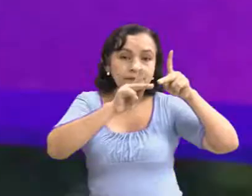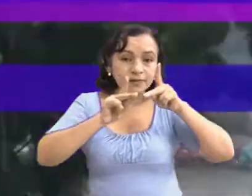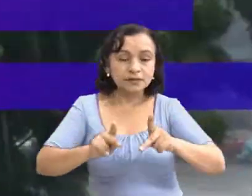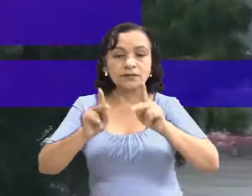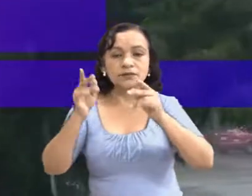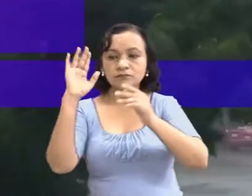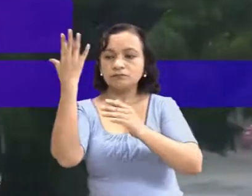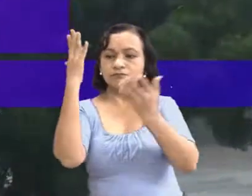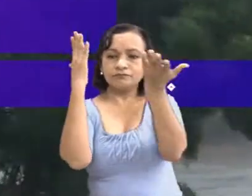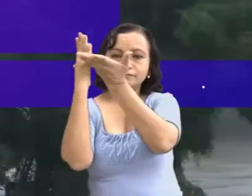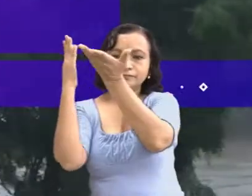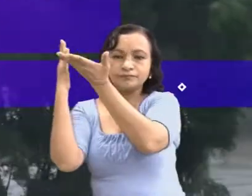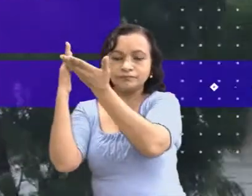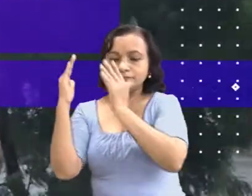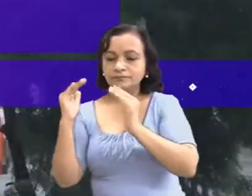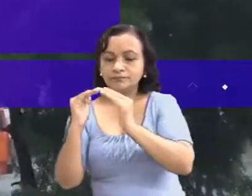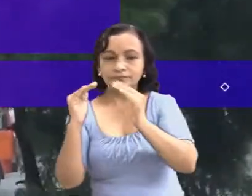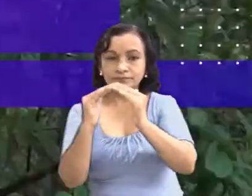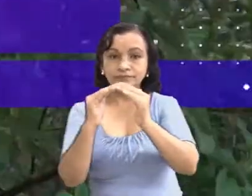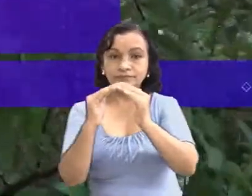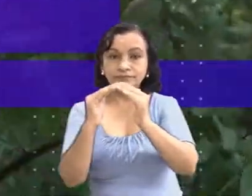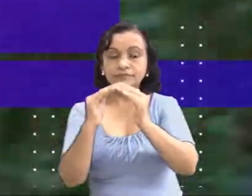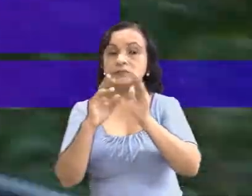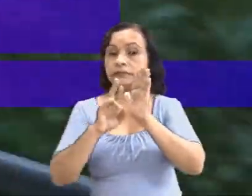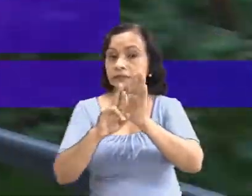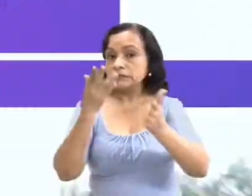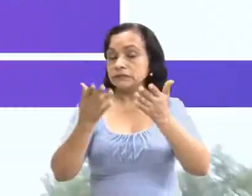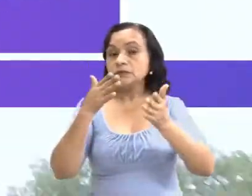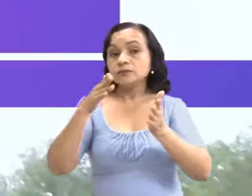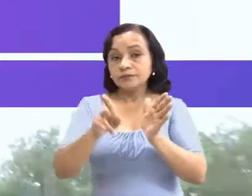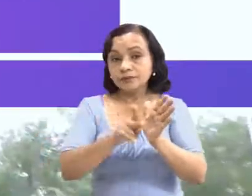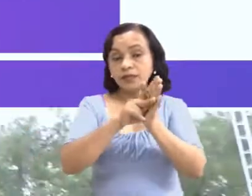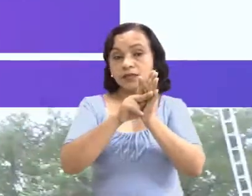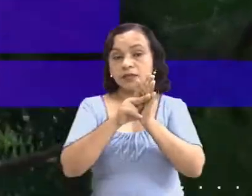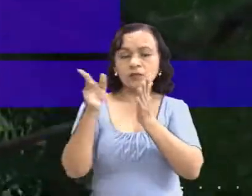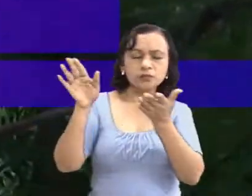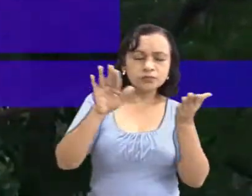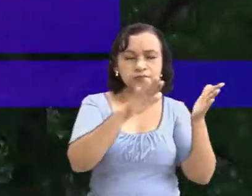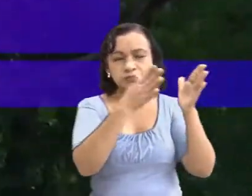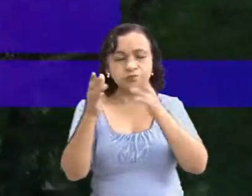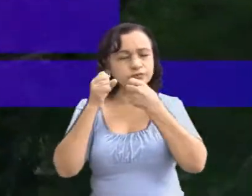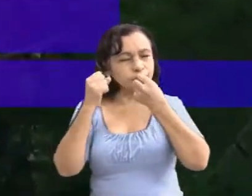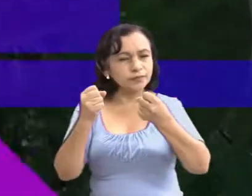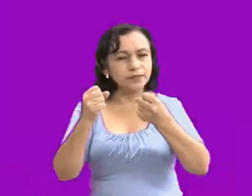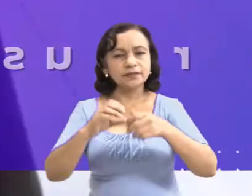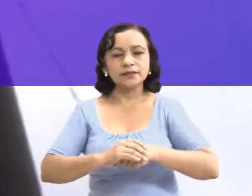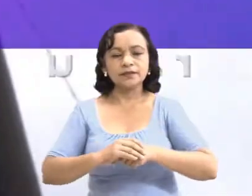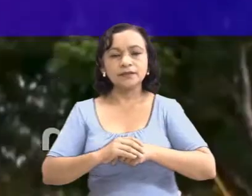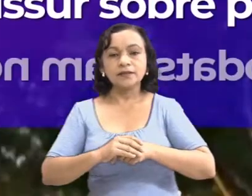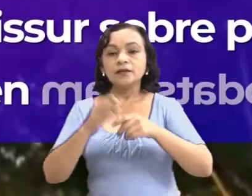personas. Podemos los árboles que estén sobre los techos de las viviendas y que representen un peligro al momento de una ráfaga de fuerte